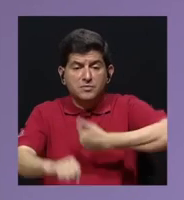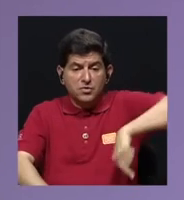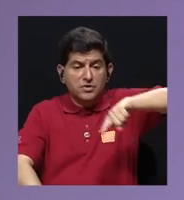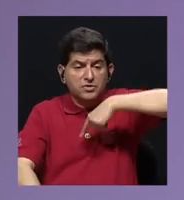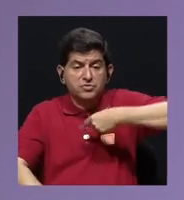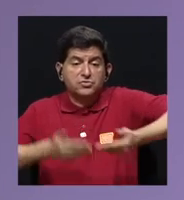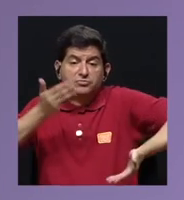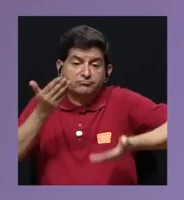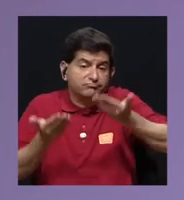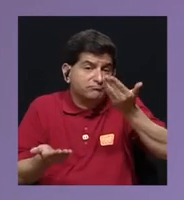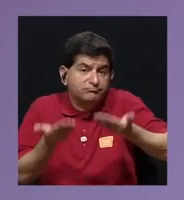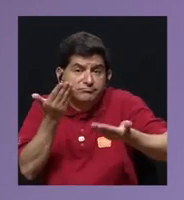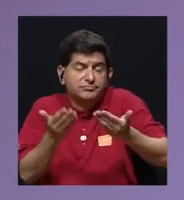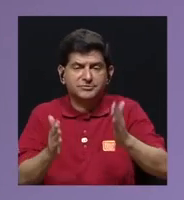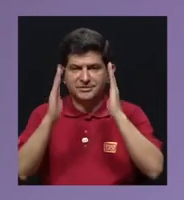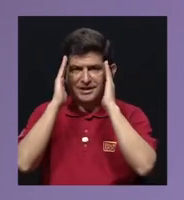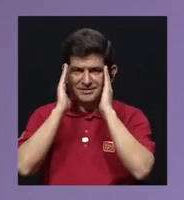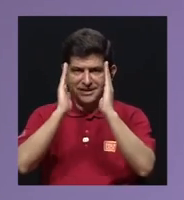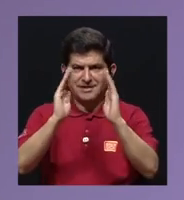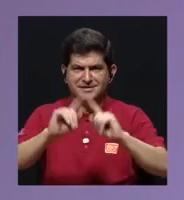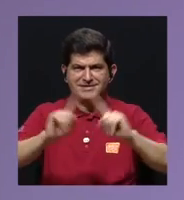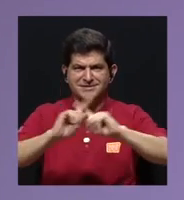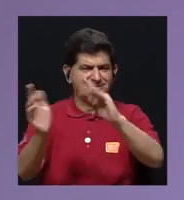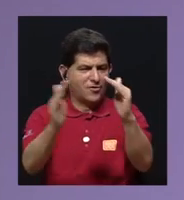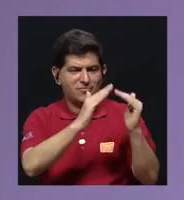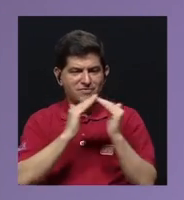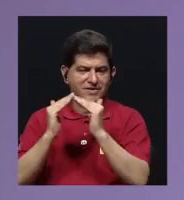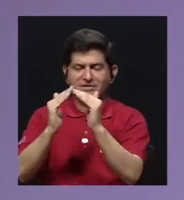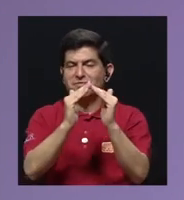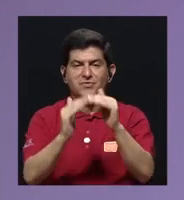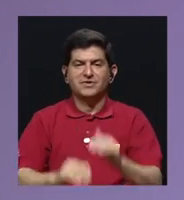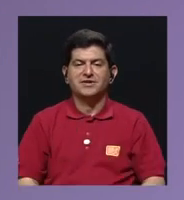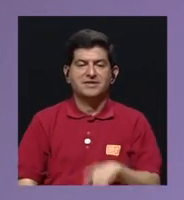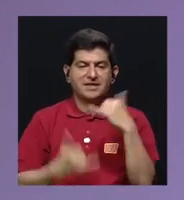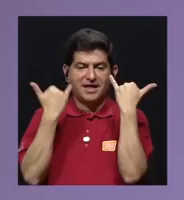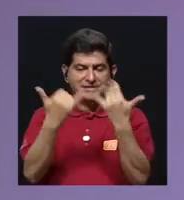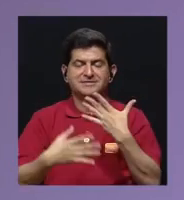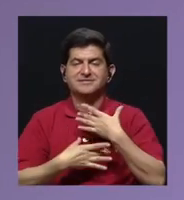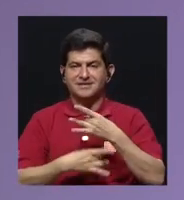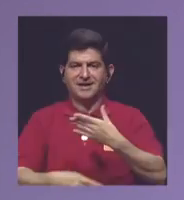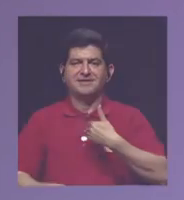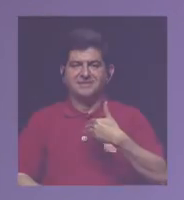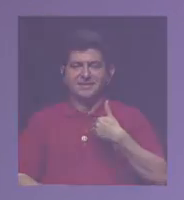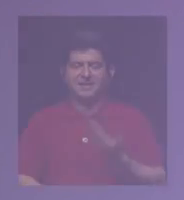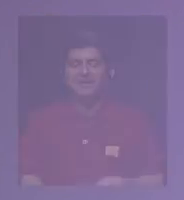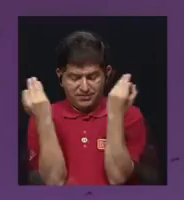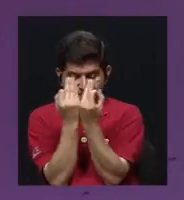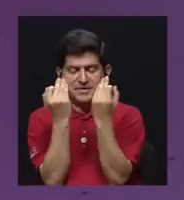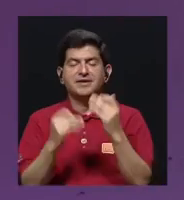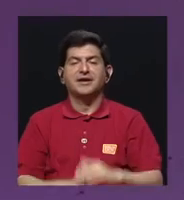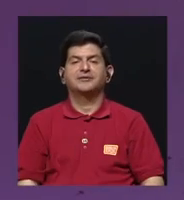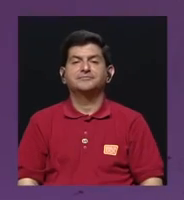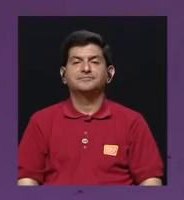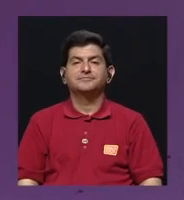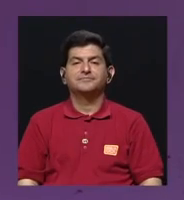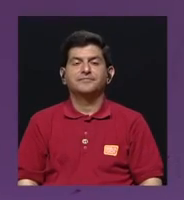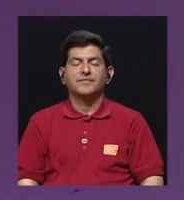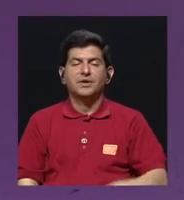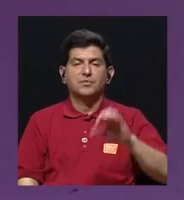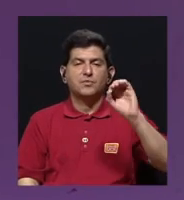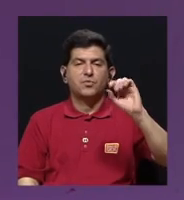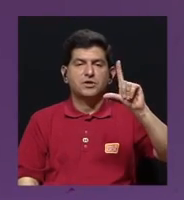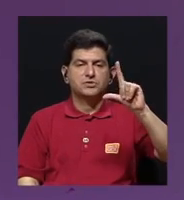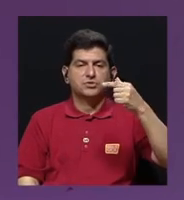poder probablemente atender otras comunidades de las que se han interesado en esta propuesta. Sí. Doña Olga, le